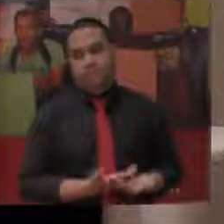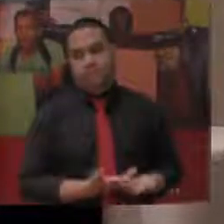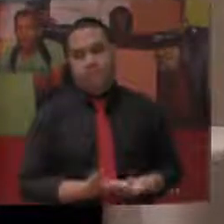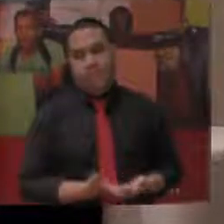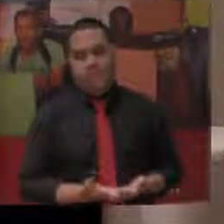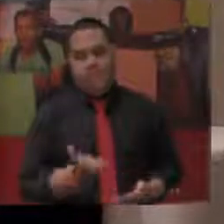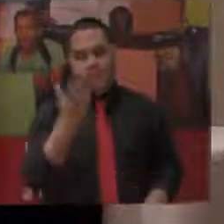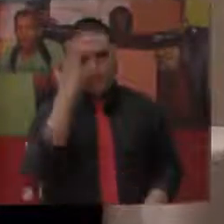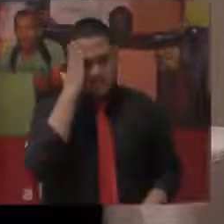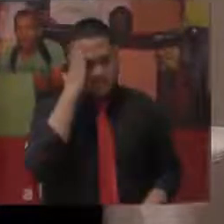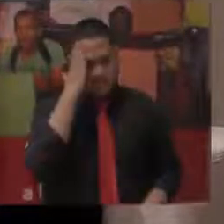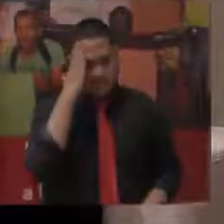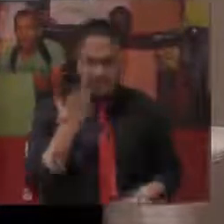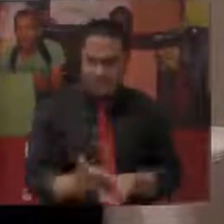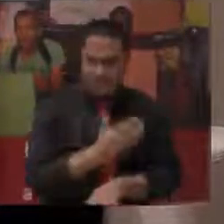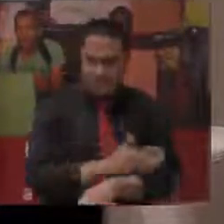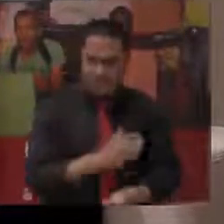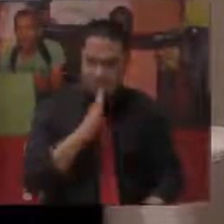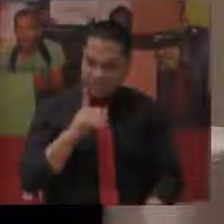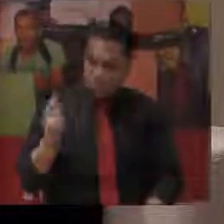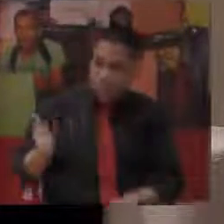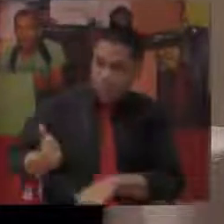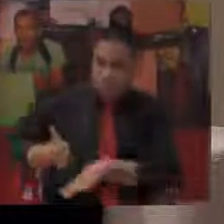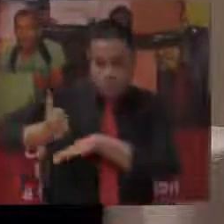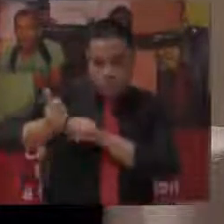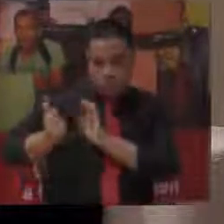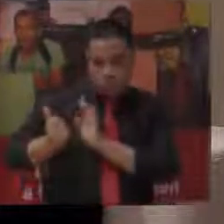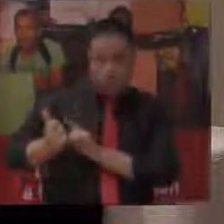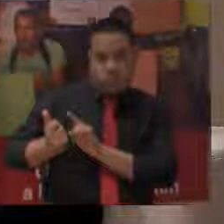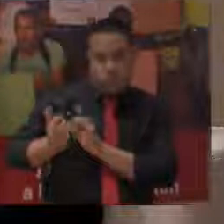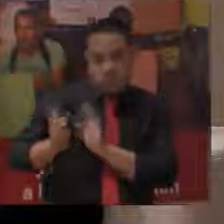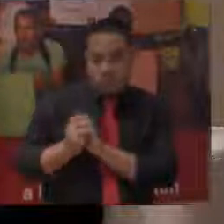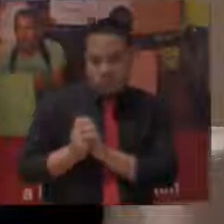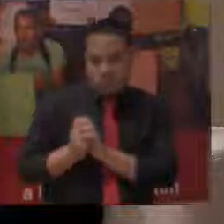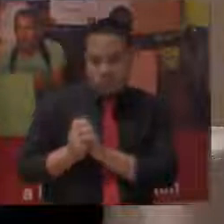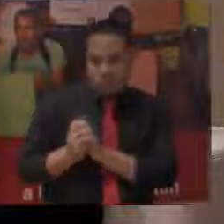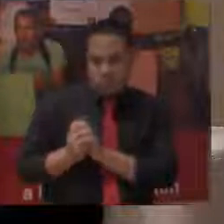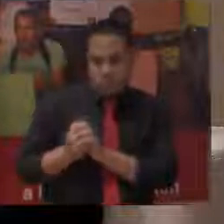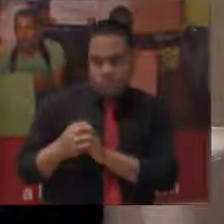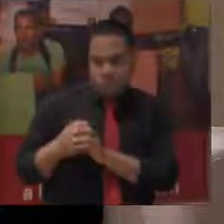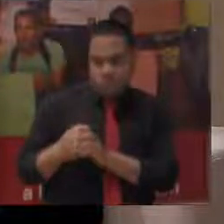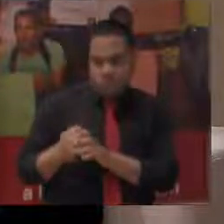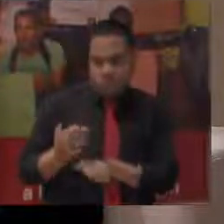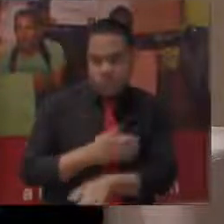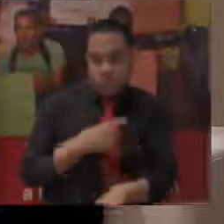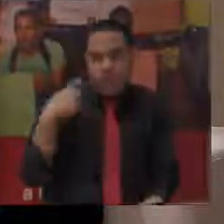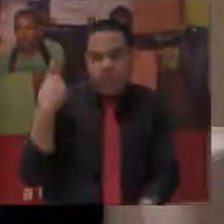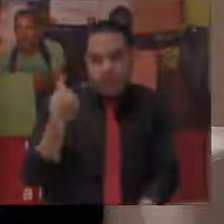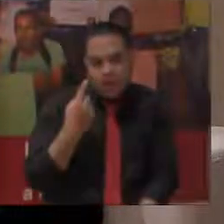las palabras en general, y pues y fue muy grato haber escuchado